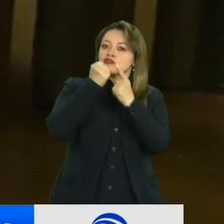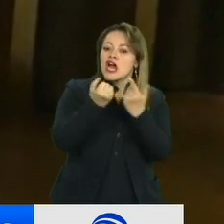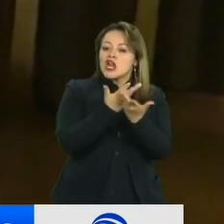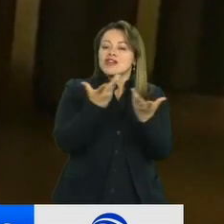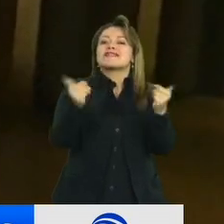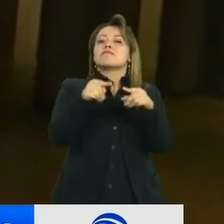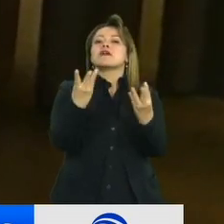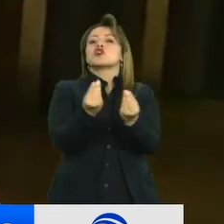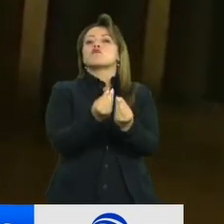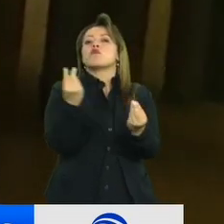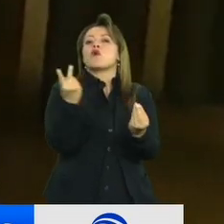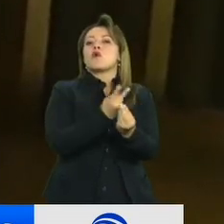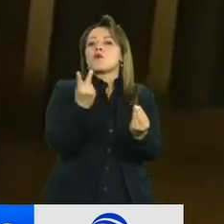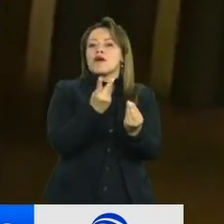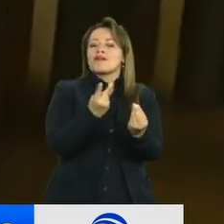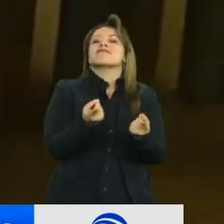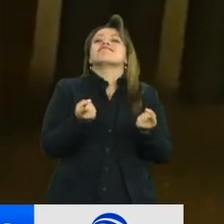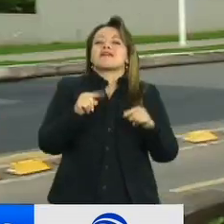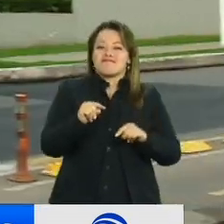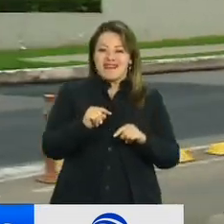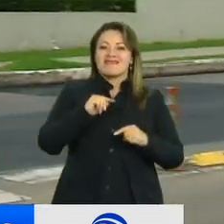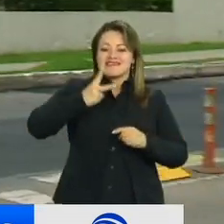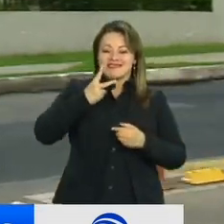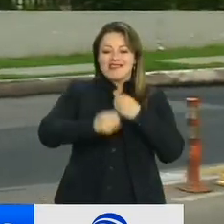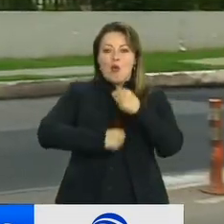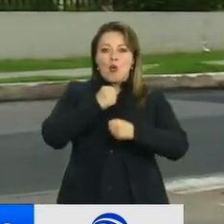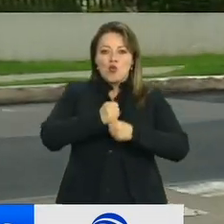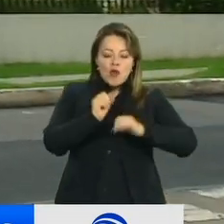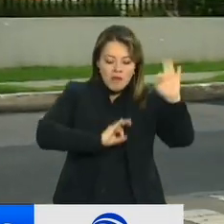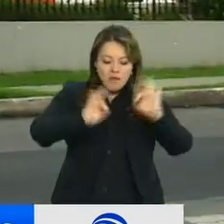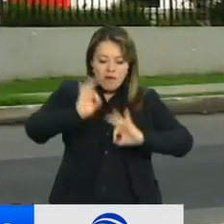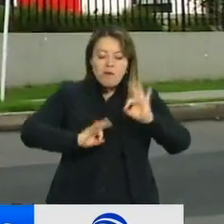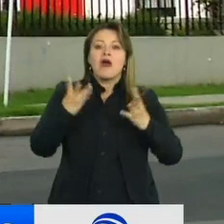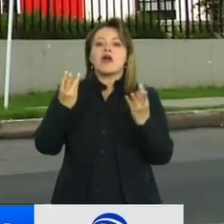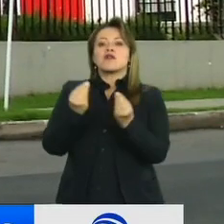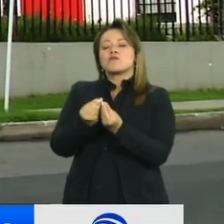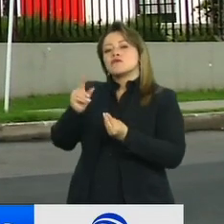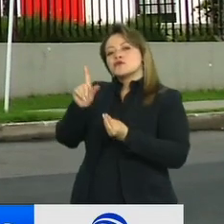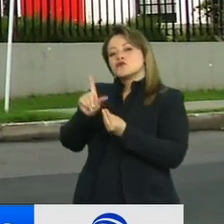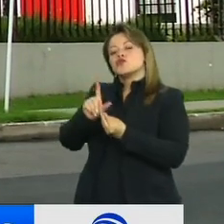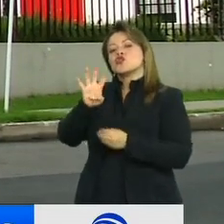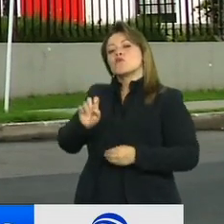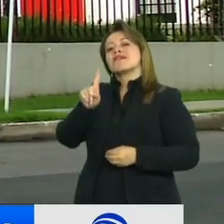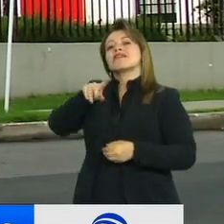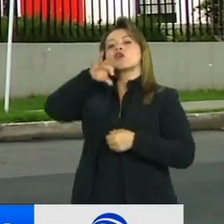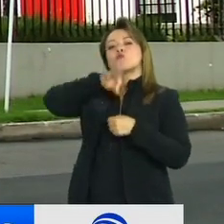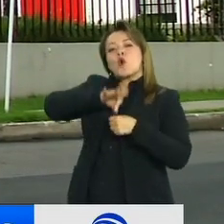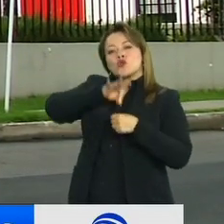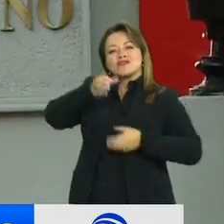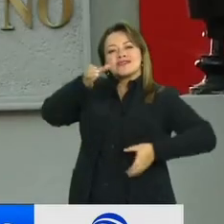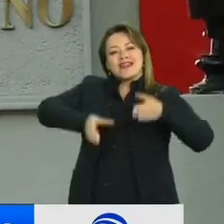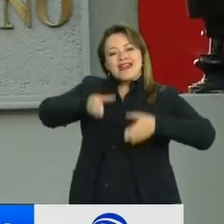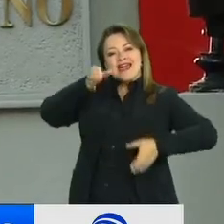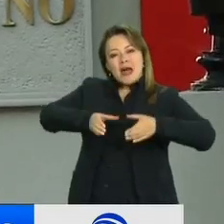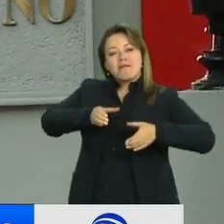Partido Verde al menos va a tener presidencia de Senado el segundo año. Los integrantes del Partido Liberal contaban con 91 votos en la Cámara, por lo que